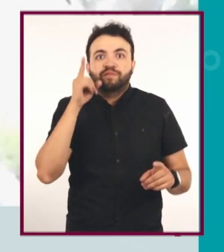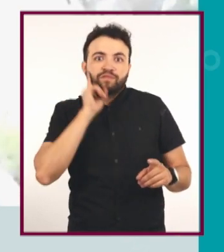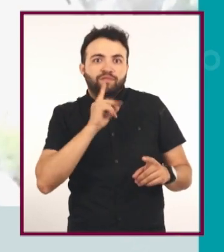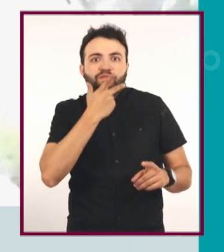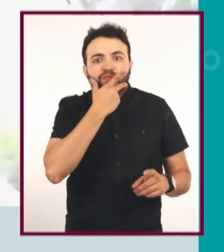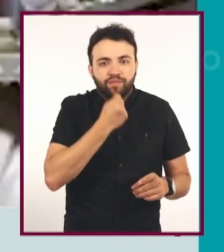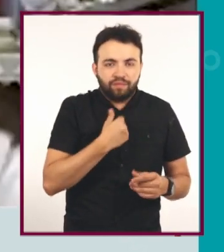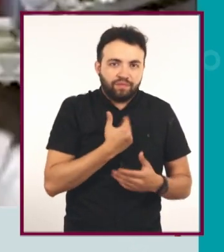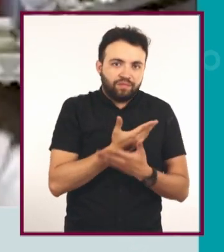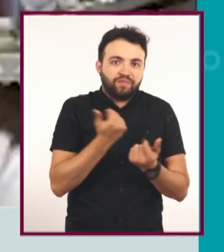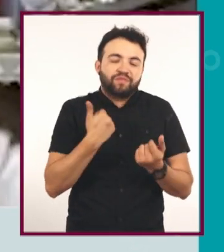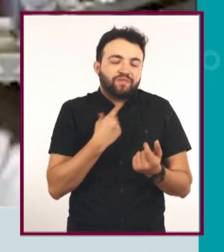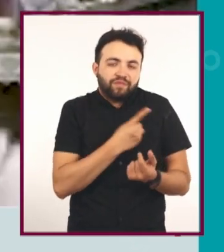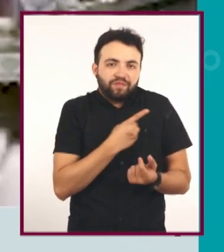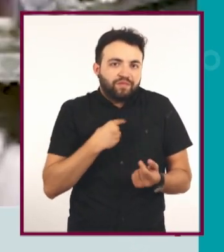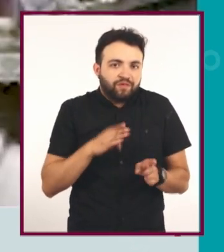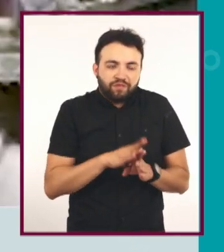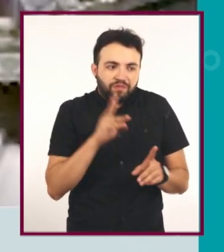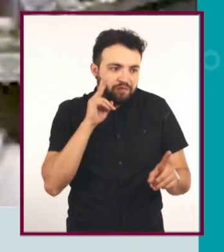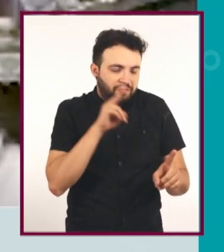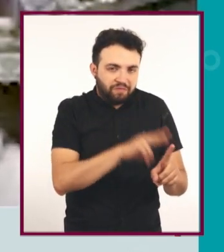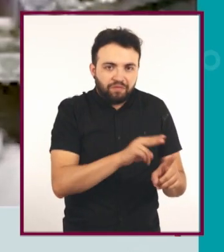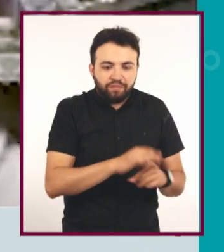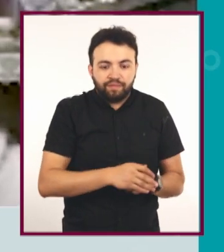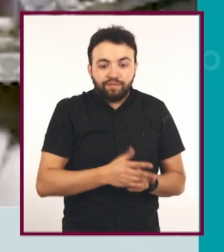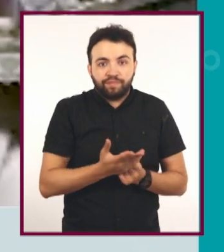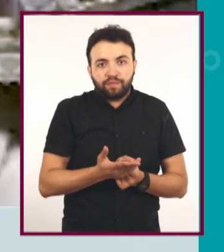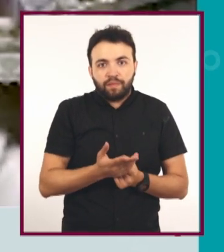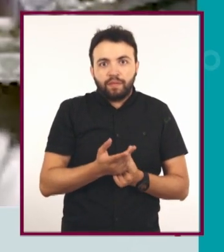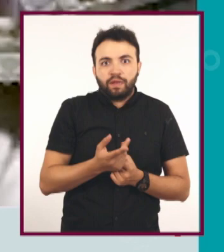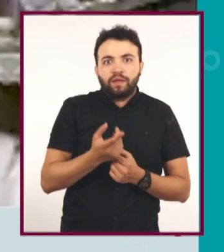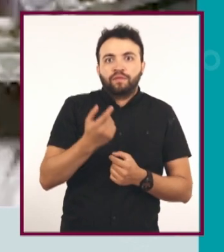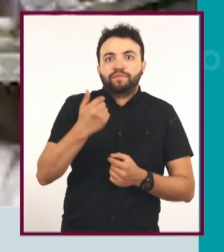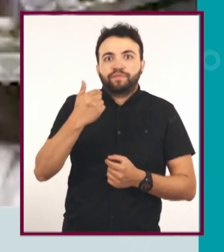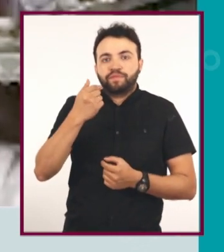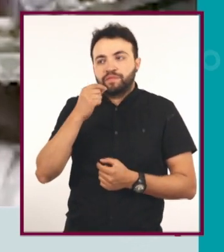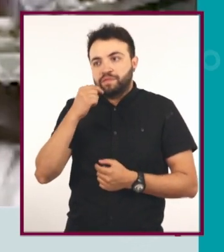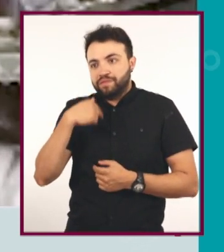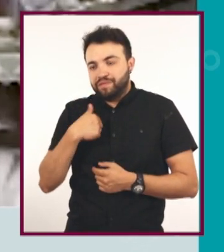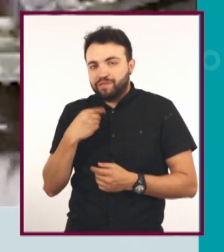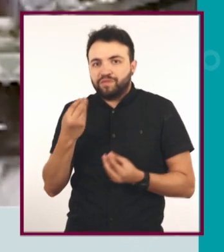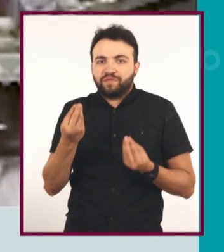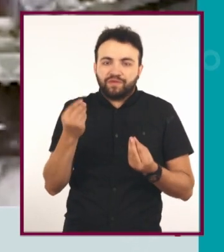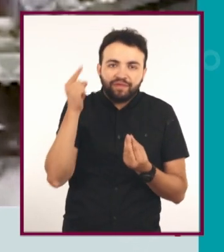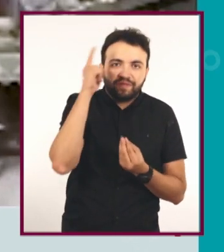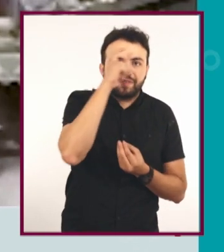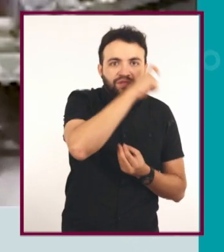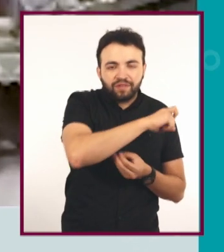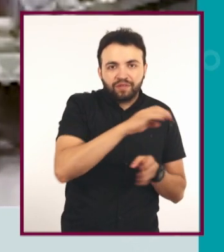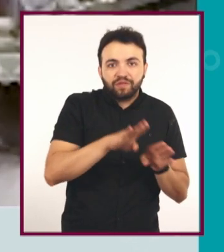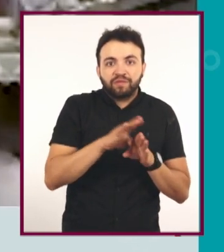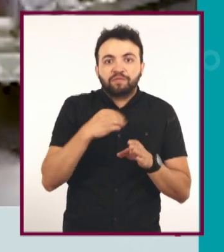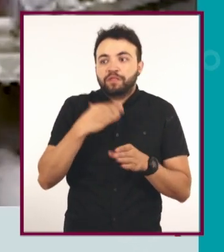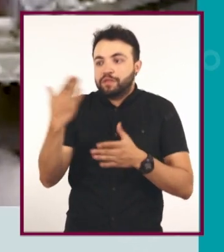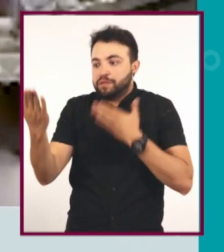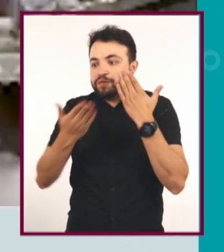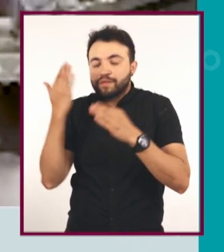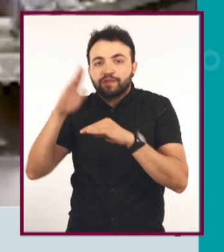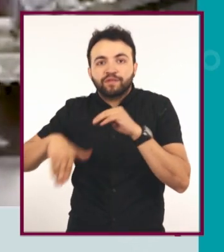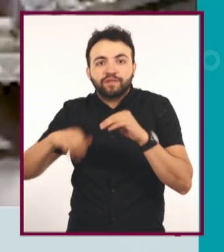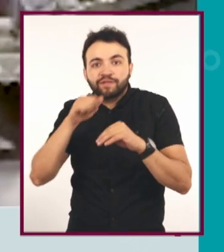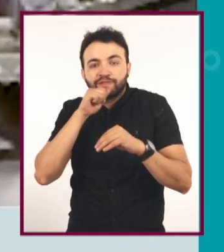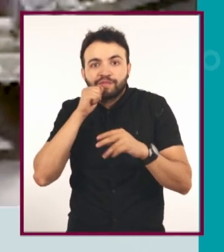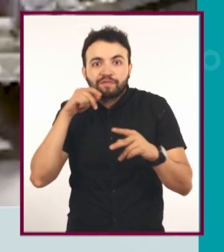que enfocarme a ello. Para empezar, el que no he terminado mis estudios, sería muy